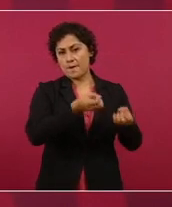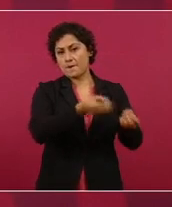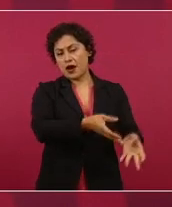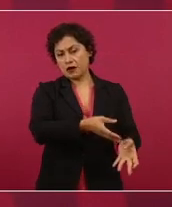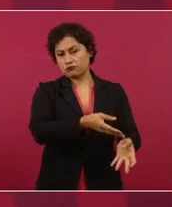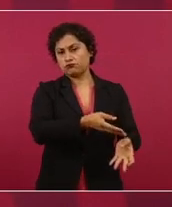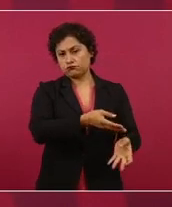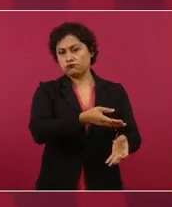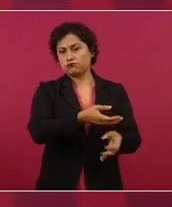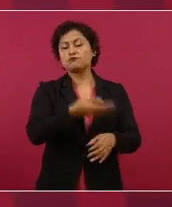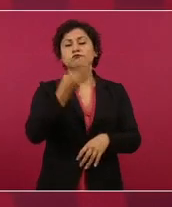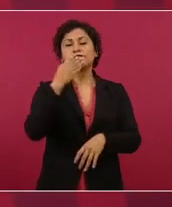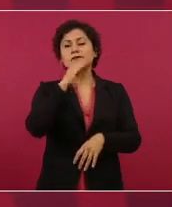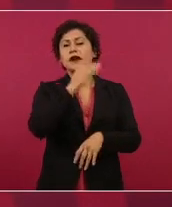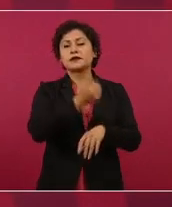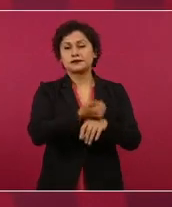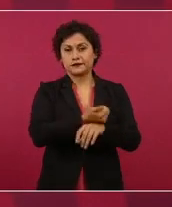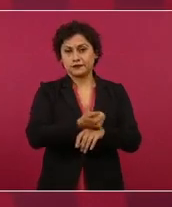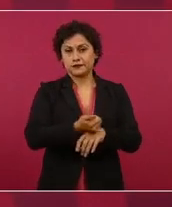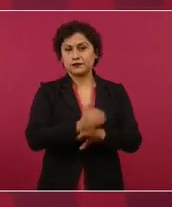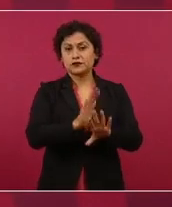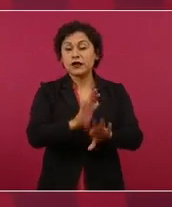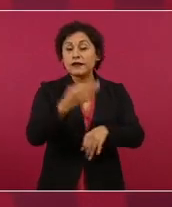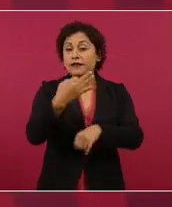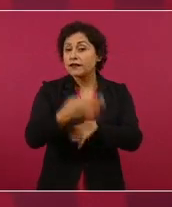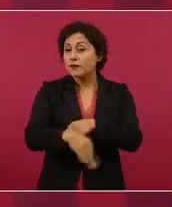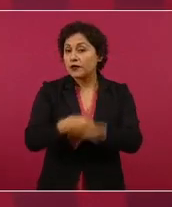amarillo, temporal,